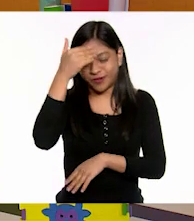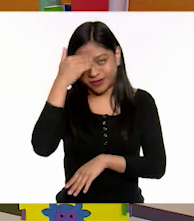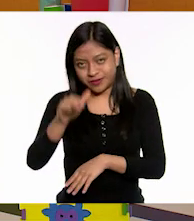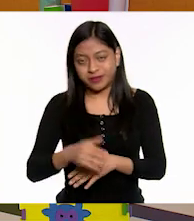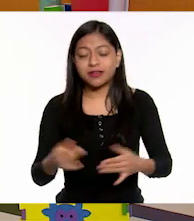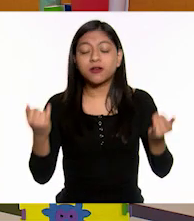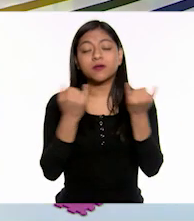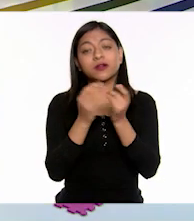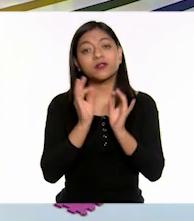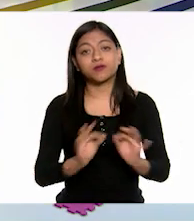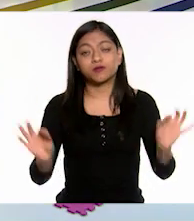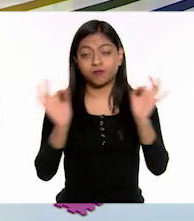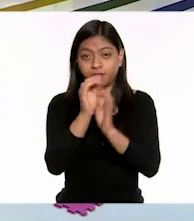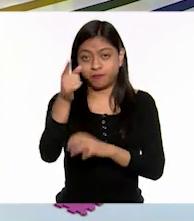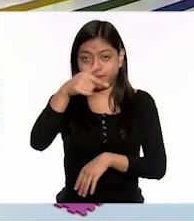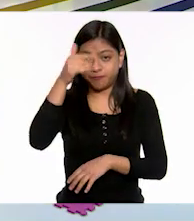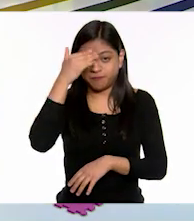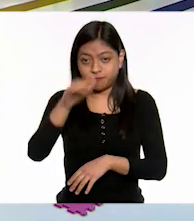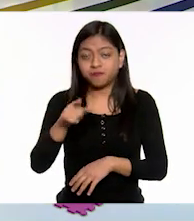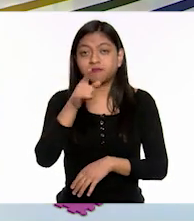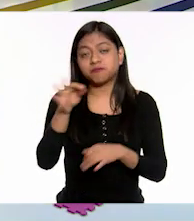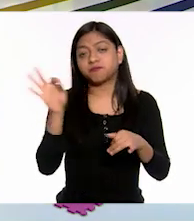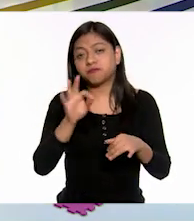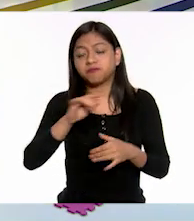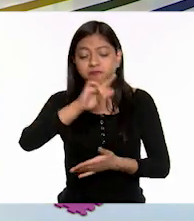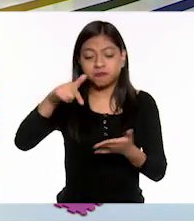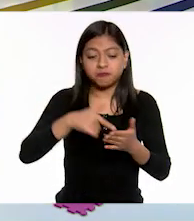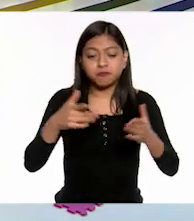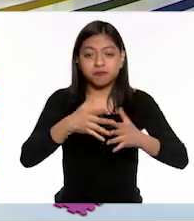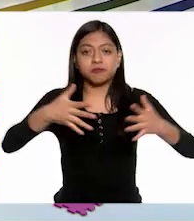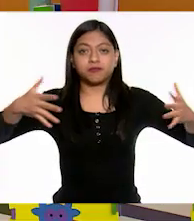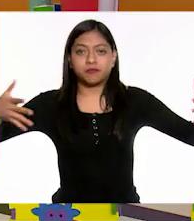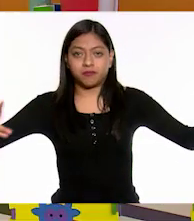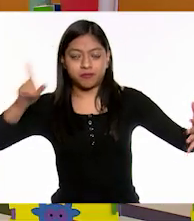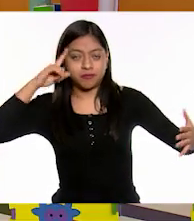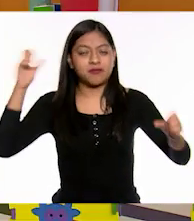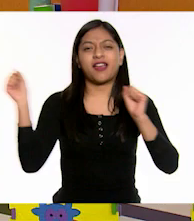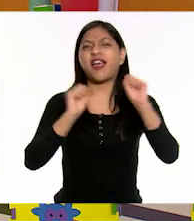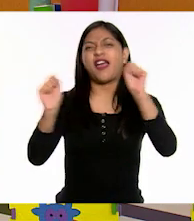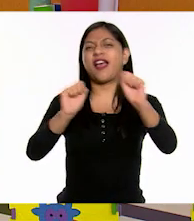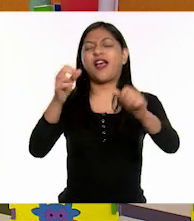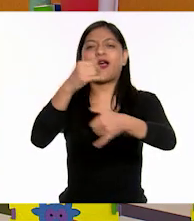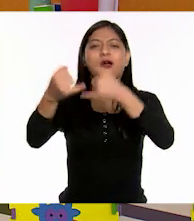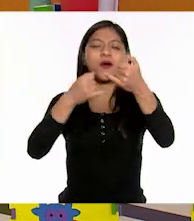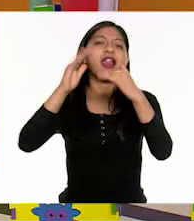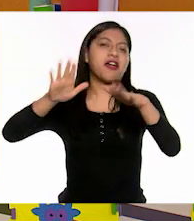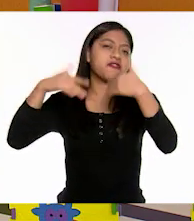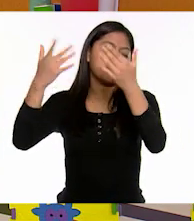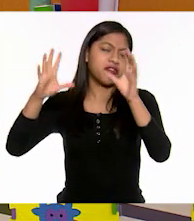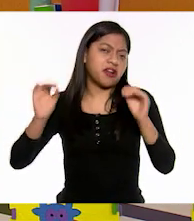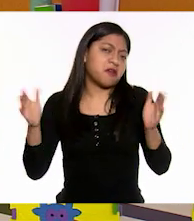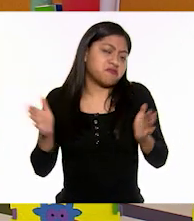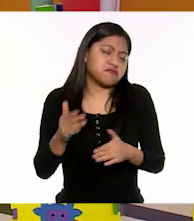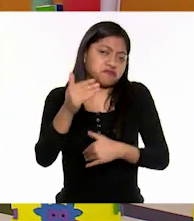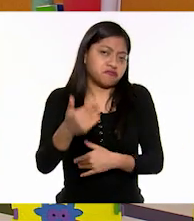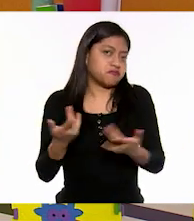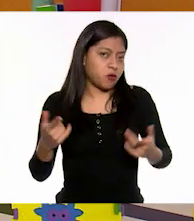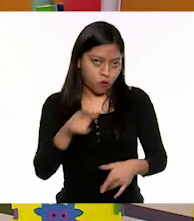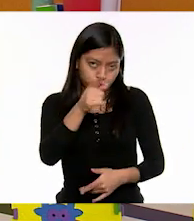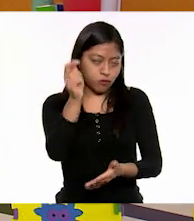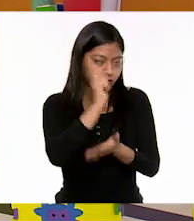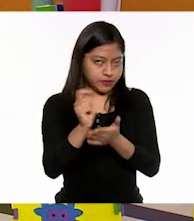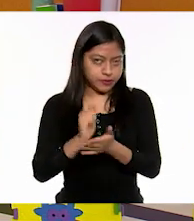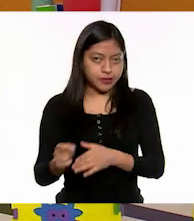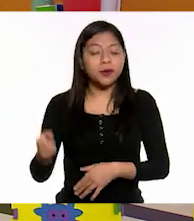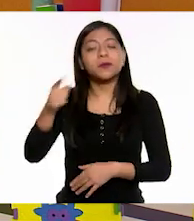será importante mencionar si necesitamos un área grande amplia y al aire libre verdad entonces vamos